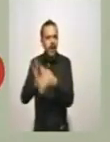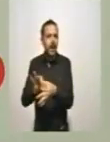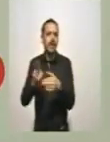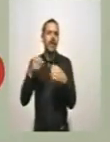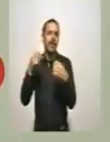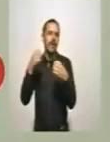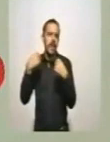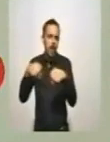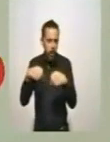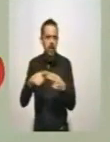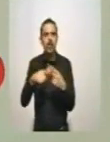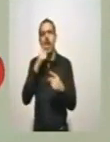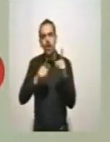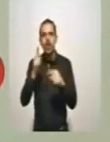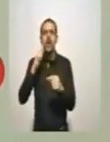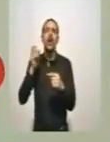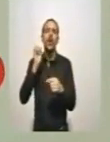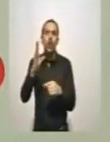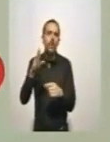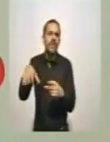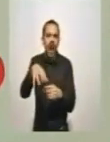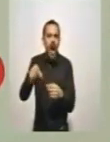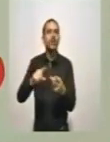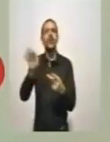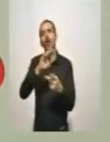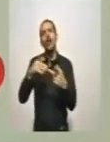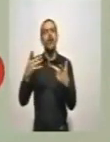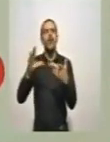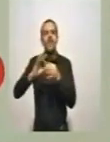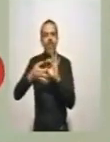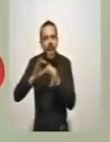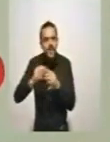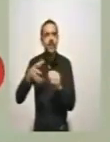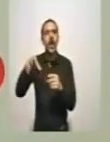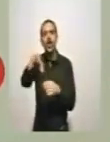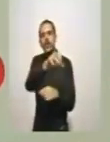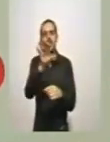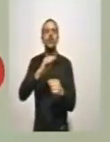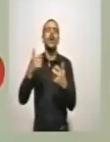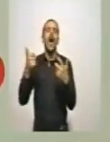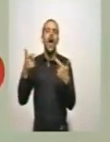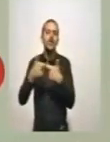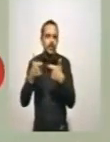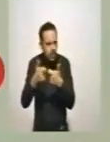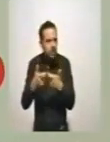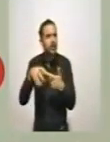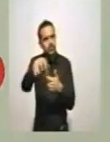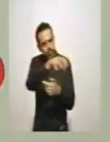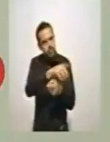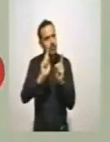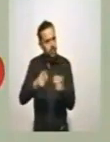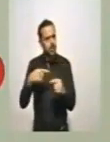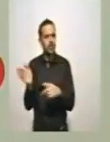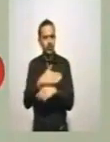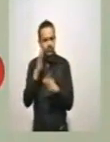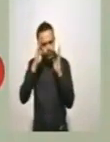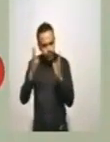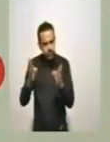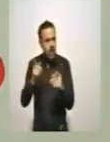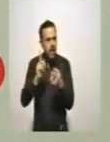fundamentalmente clubes de barrio, federaciones, asociaciones, con las cuales en forma directa o a través de los municipios o